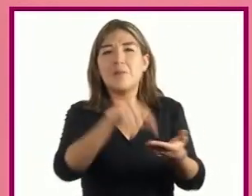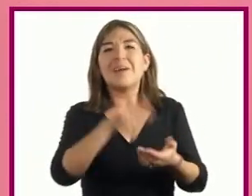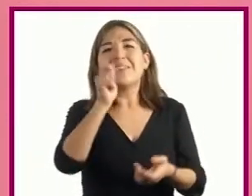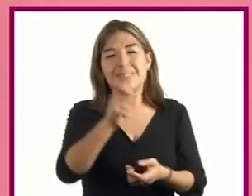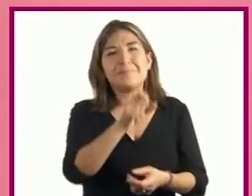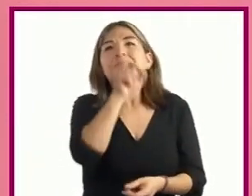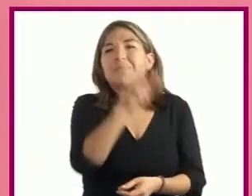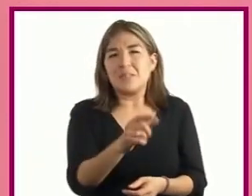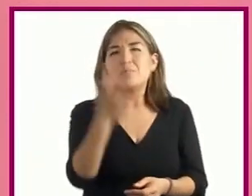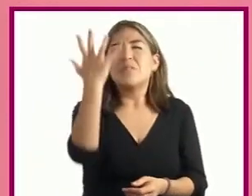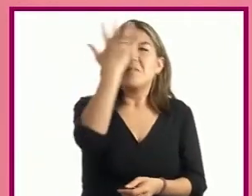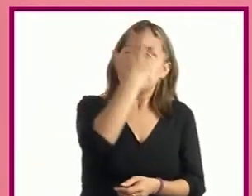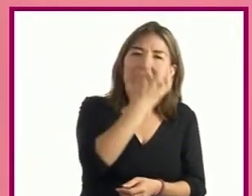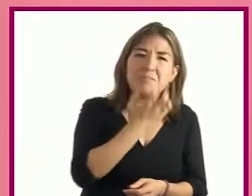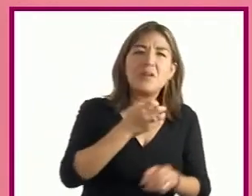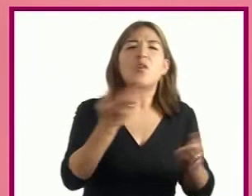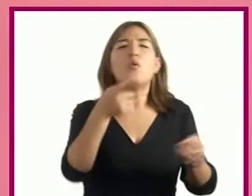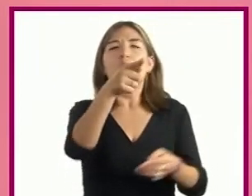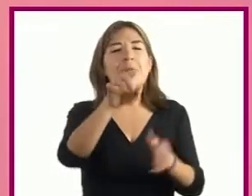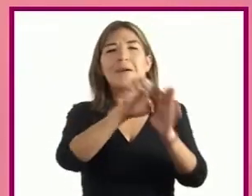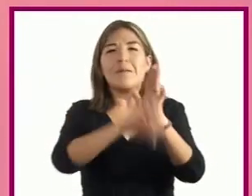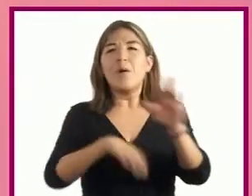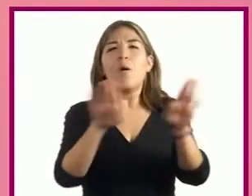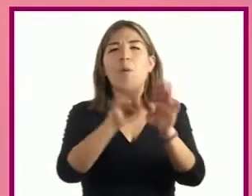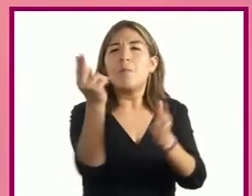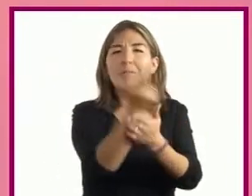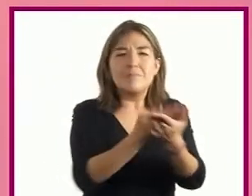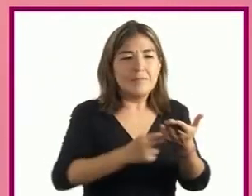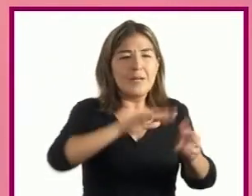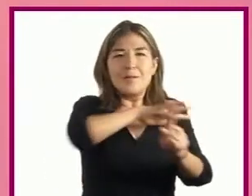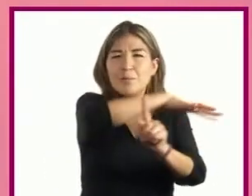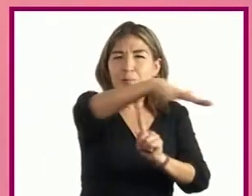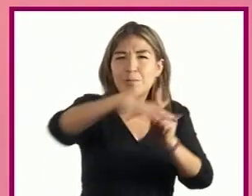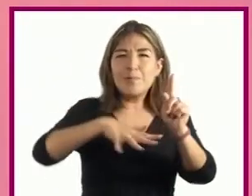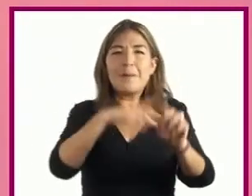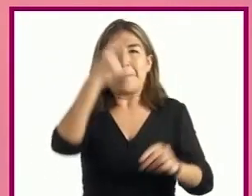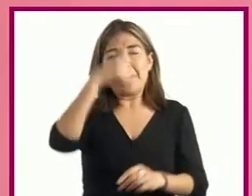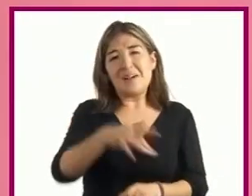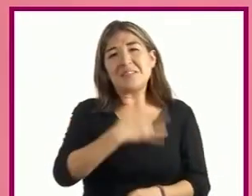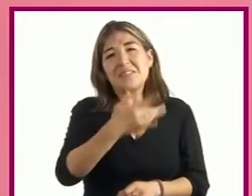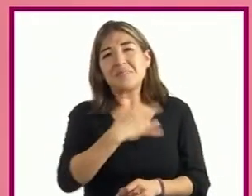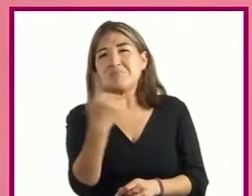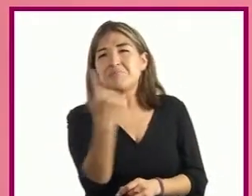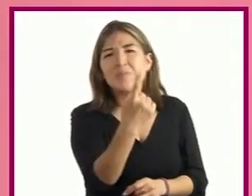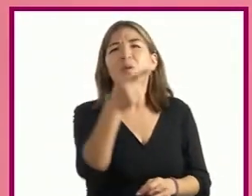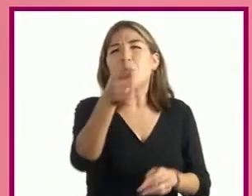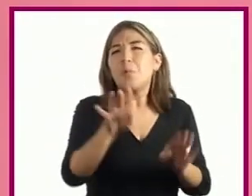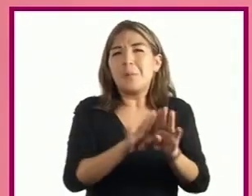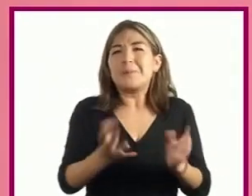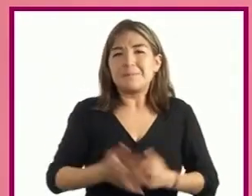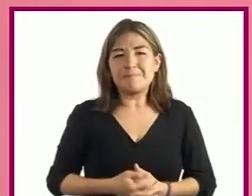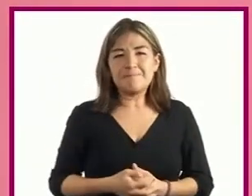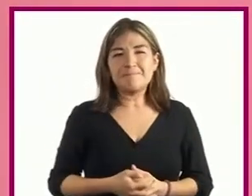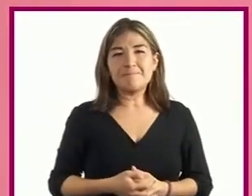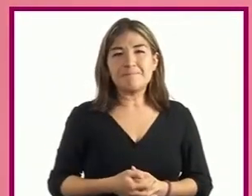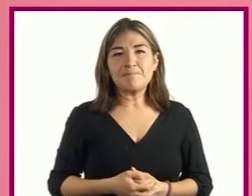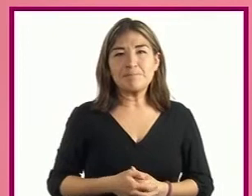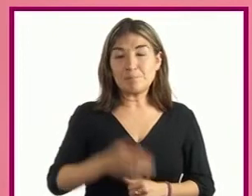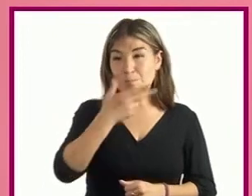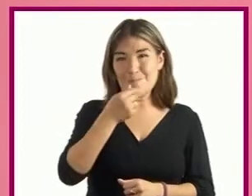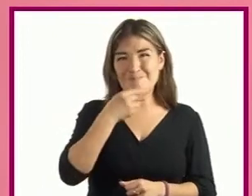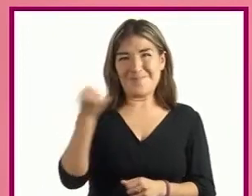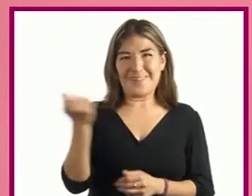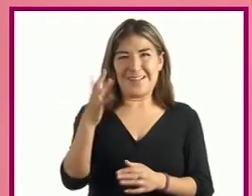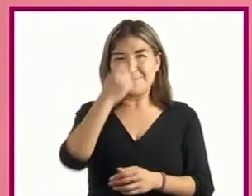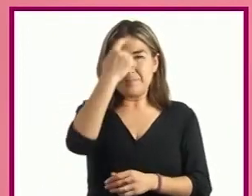esa soledad. ¿Cómo dibujarían un espacio que ayudara a representar esa soledad? Crusoe pasa varios